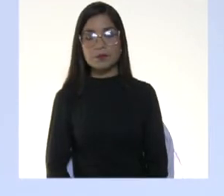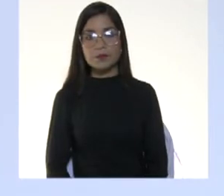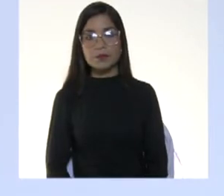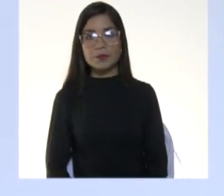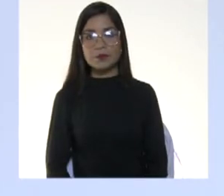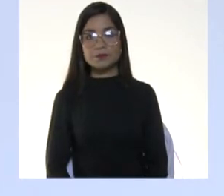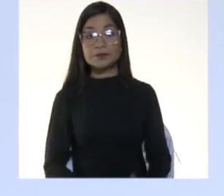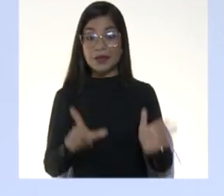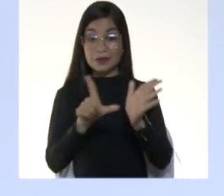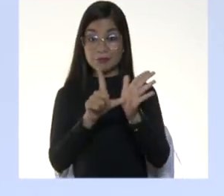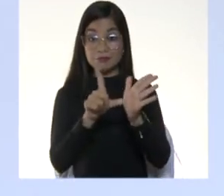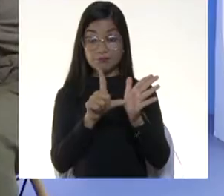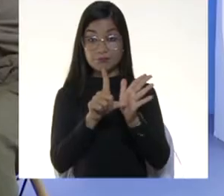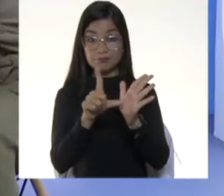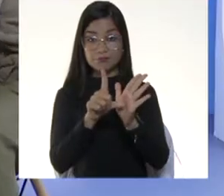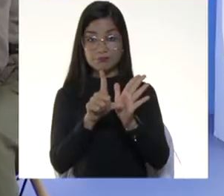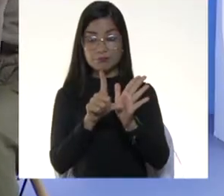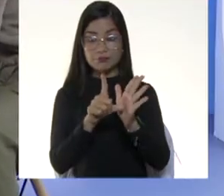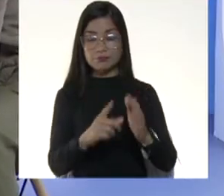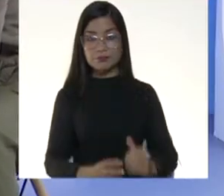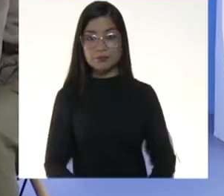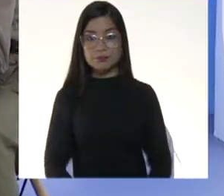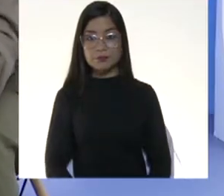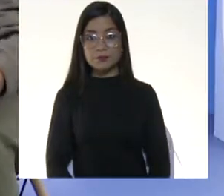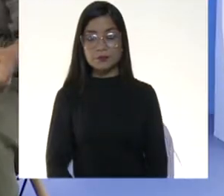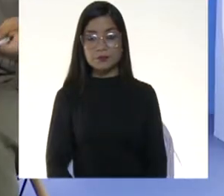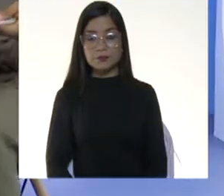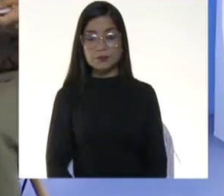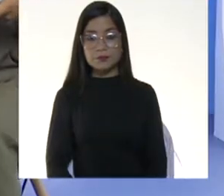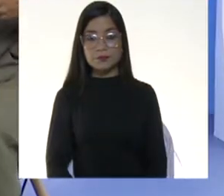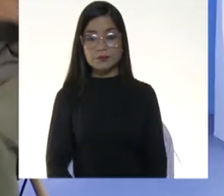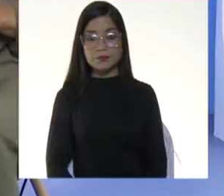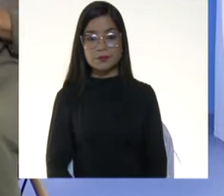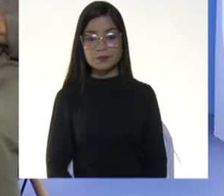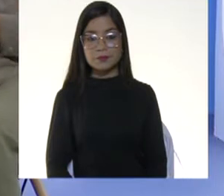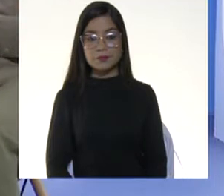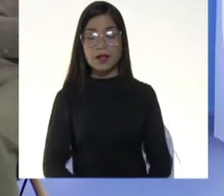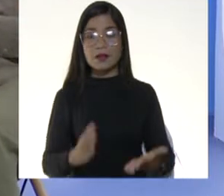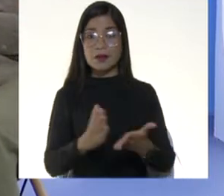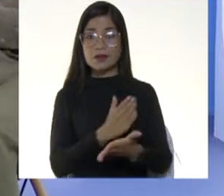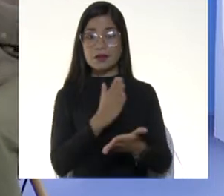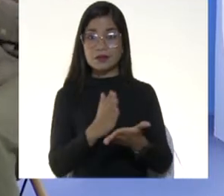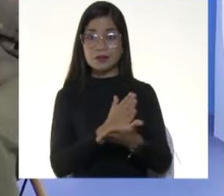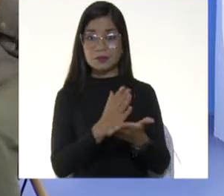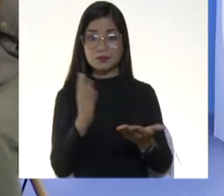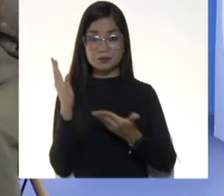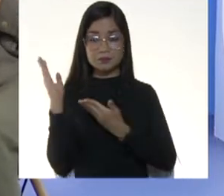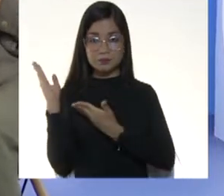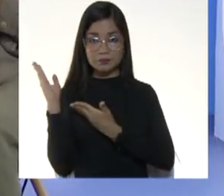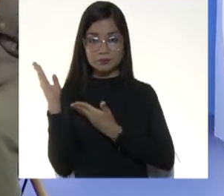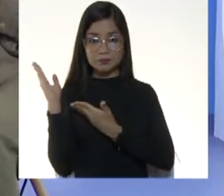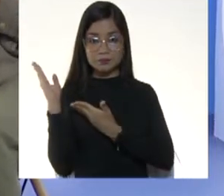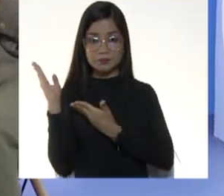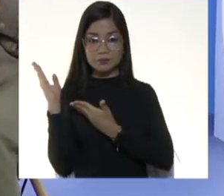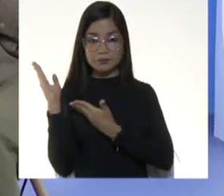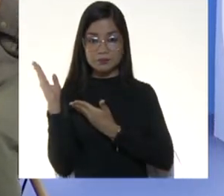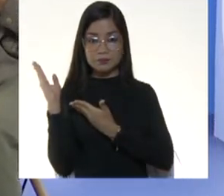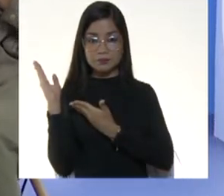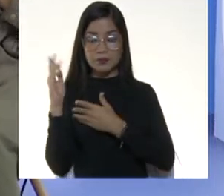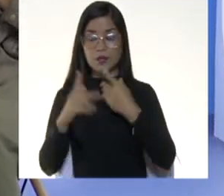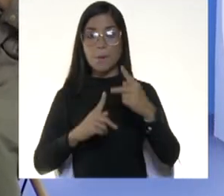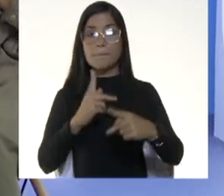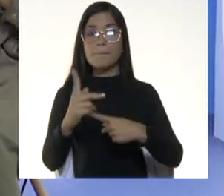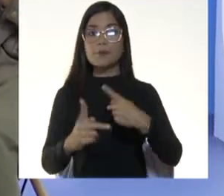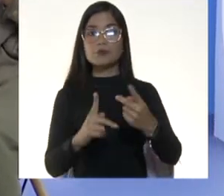interesantes es media general. Media general, a través de este documento, que es el proceso de transformación curricular en